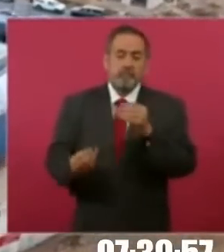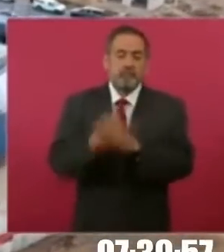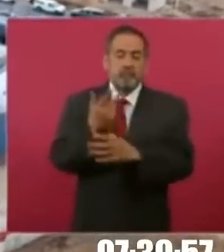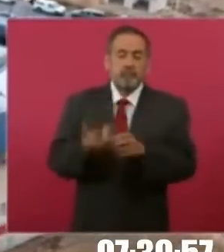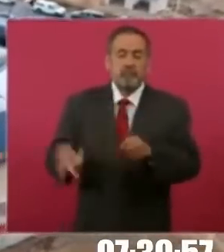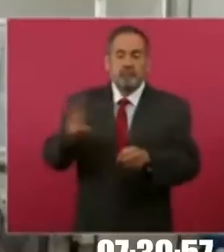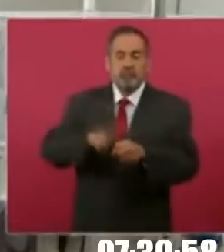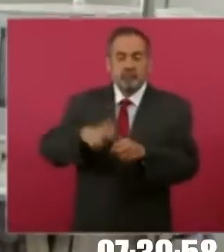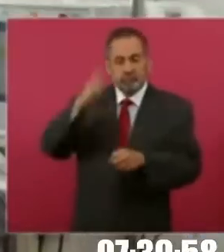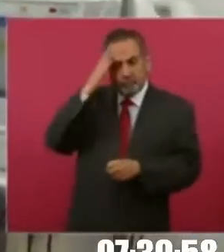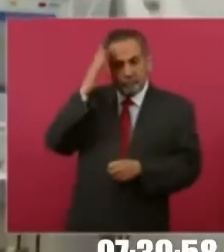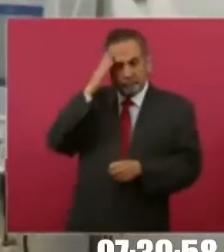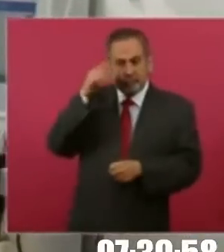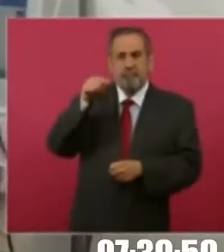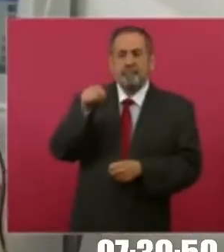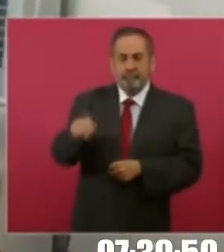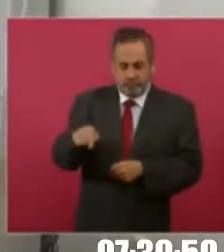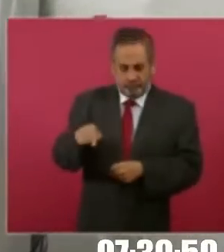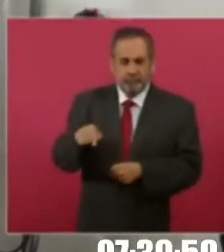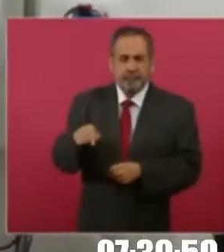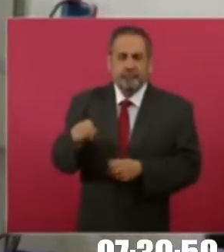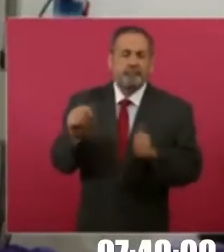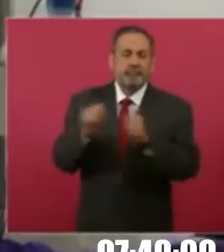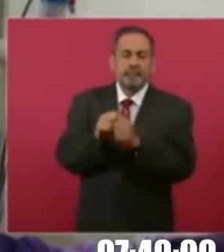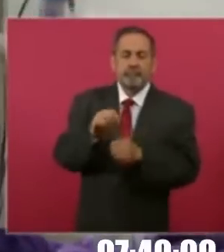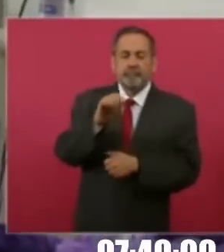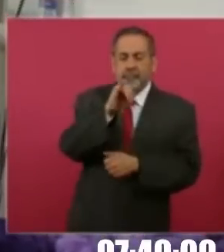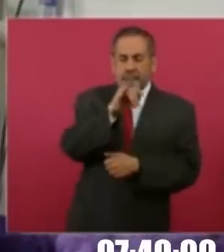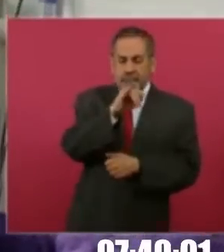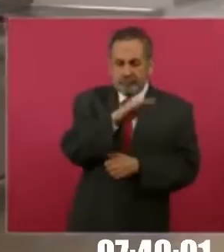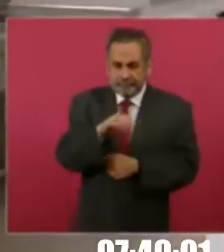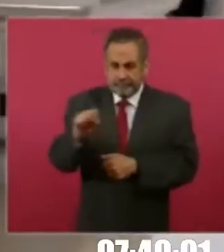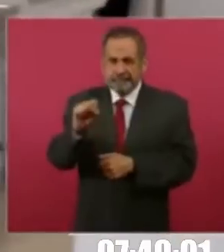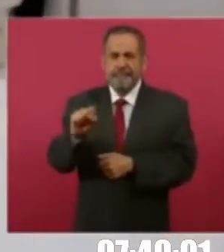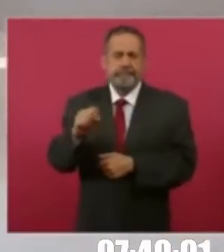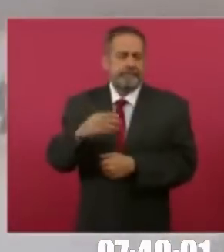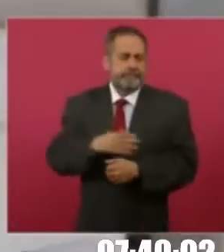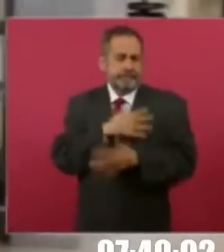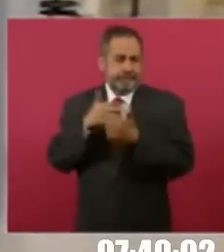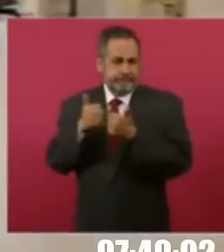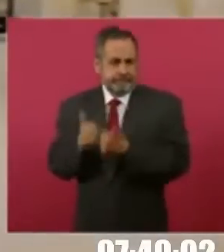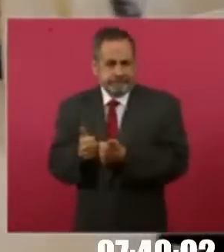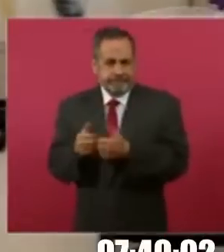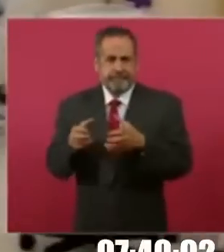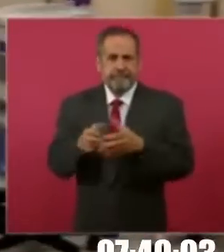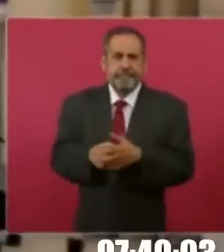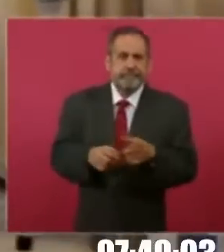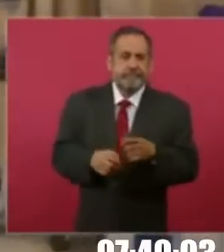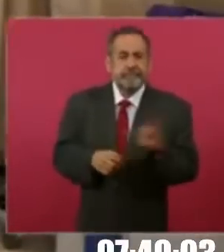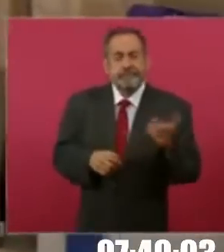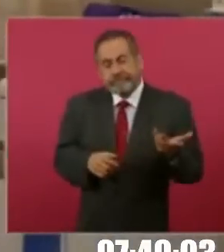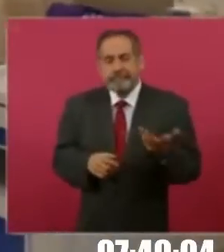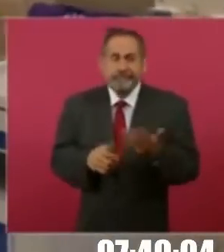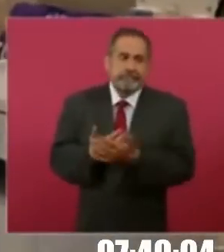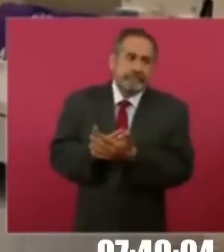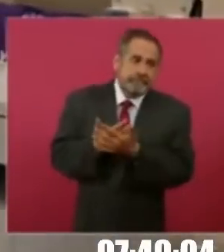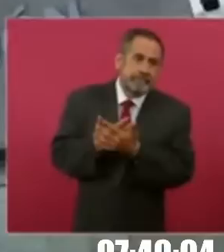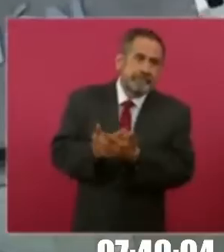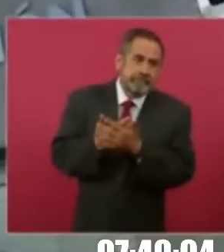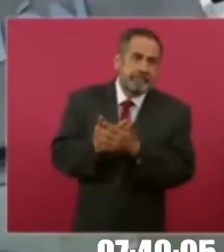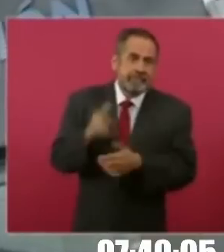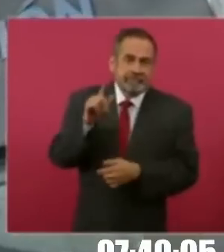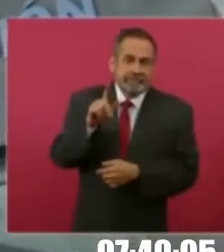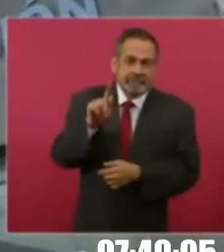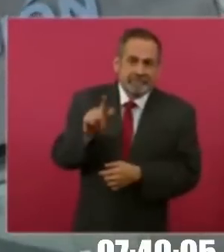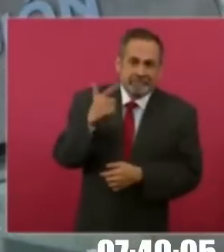hospital general que opera bajo el modelo IMSS bienestar con lo que terminó la espera de más de 77